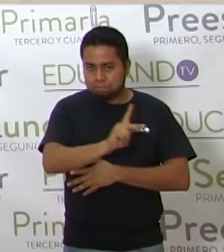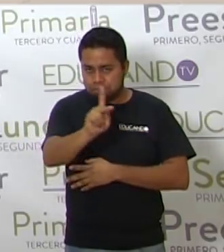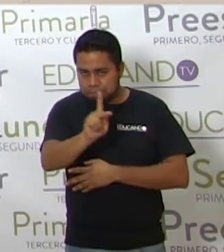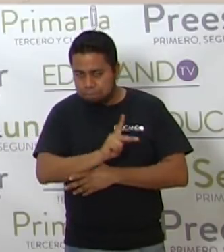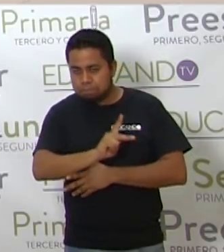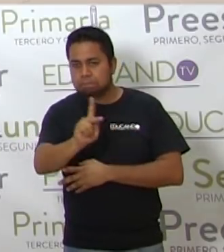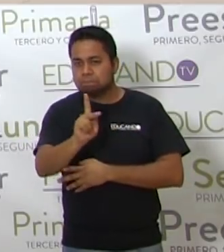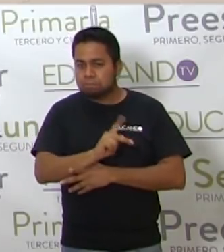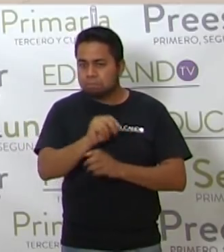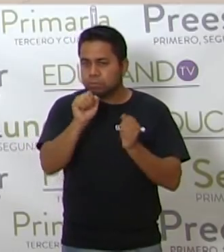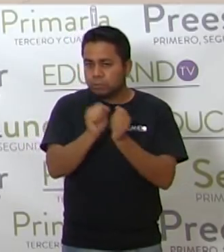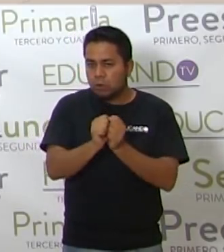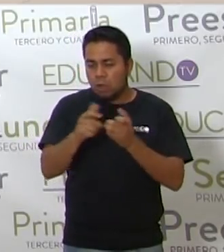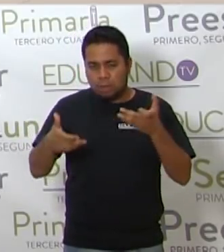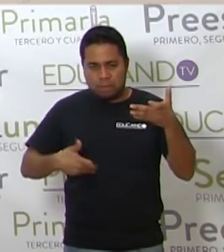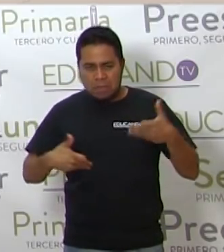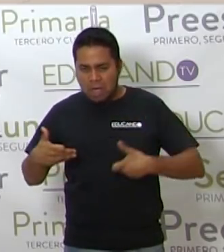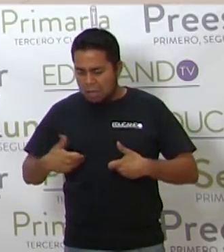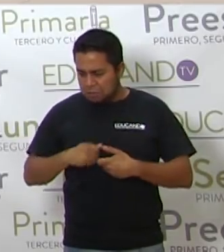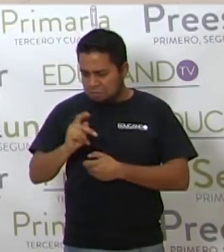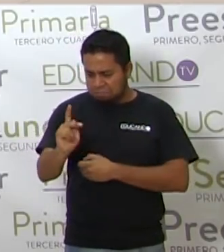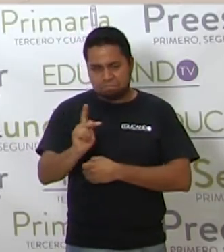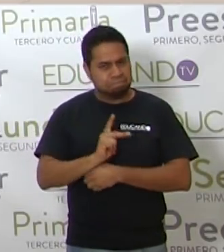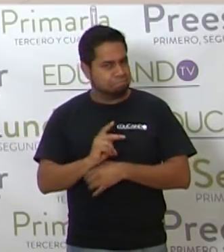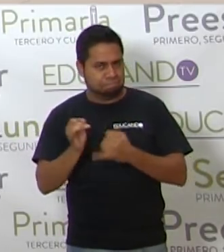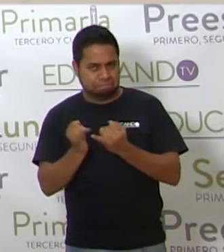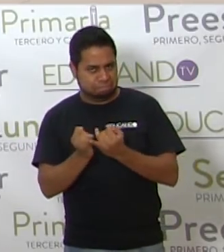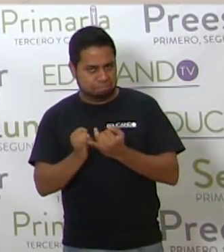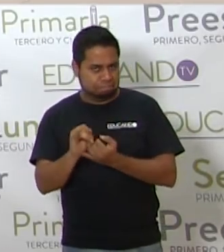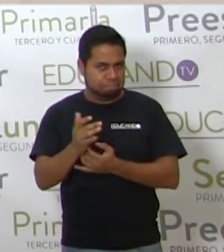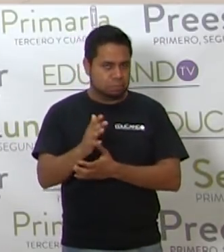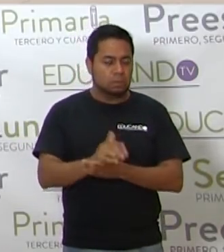lo que son las obras de teatro. ¿Bien?